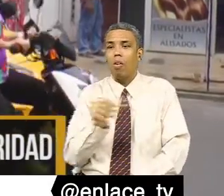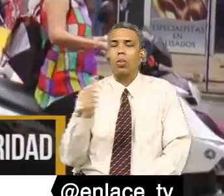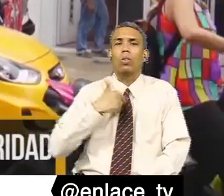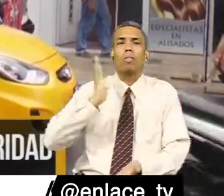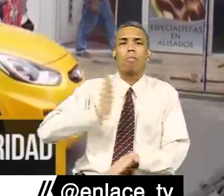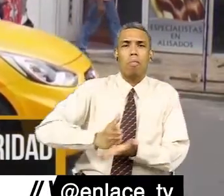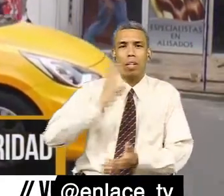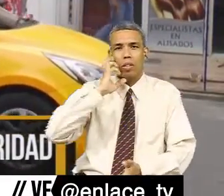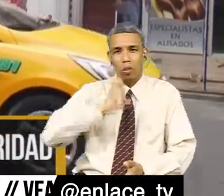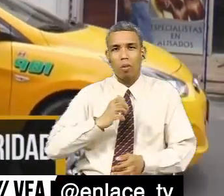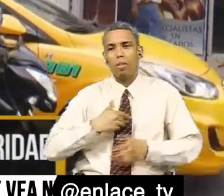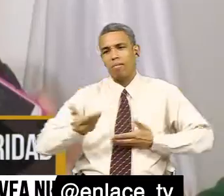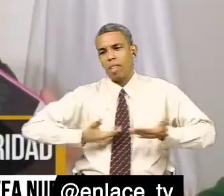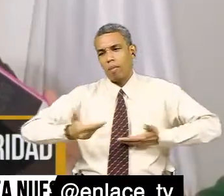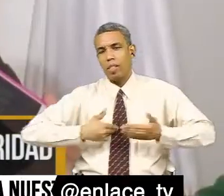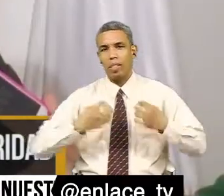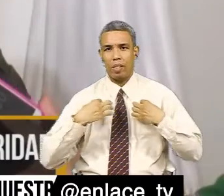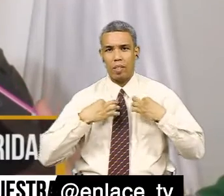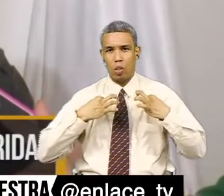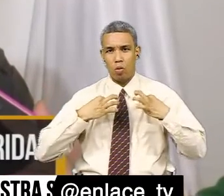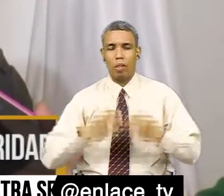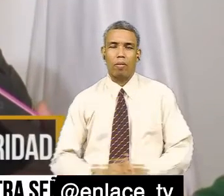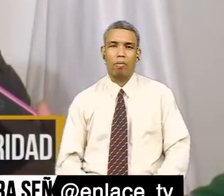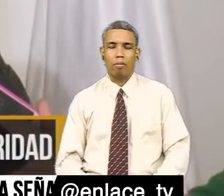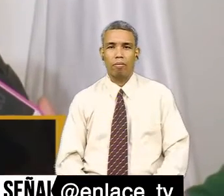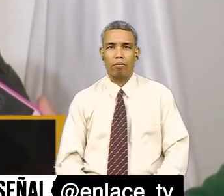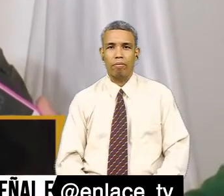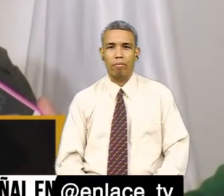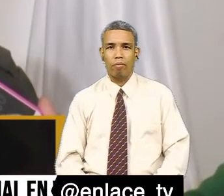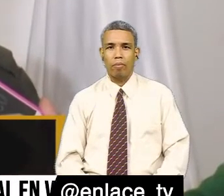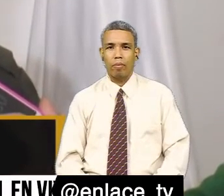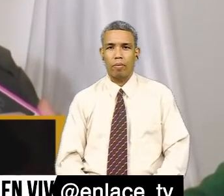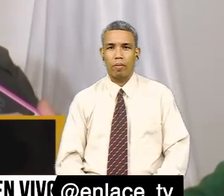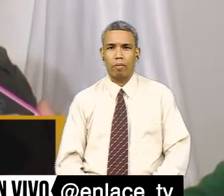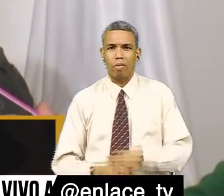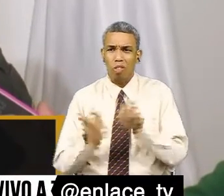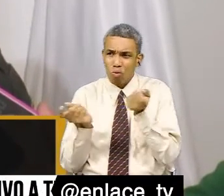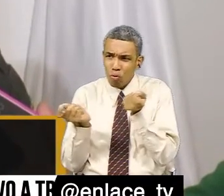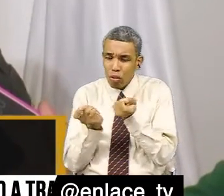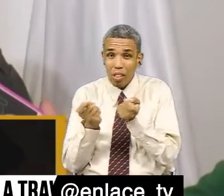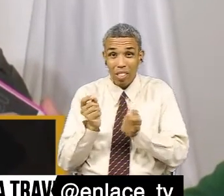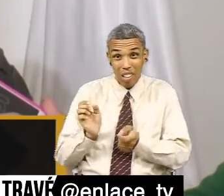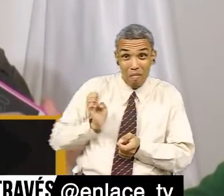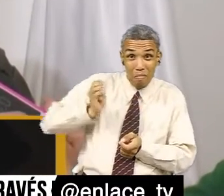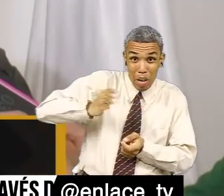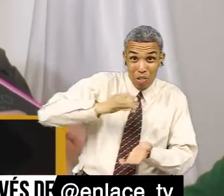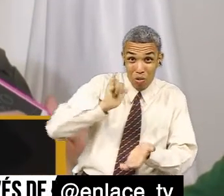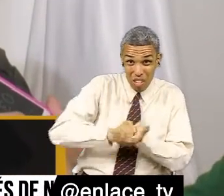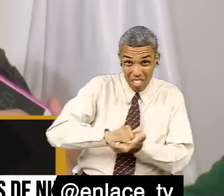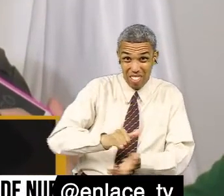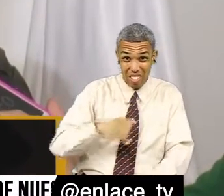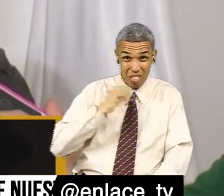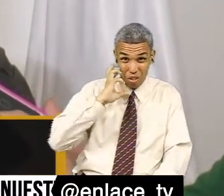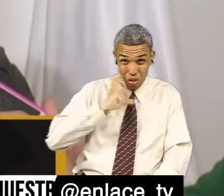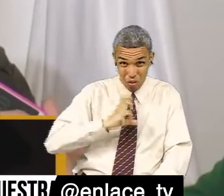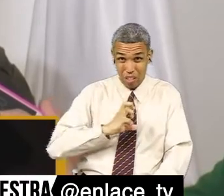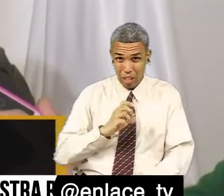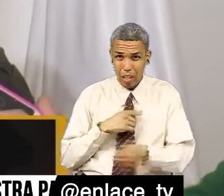esta vez en un almacén de ropa. Conciencialmente a una cuadra del establecimiento